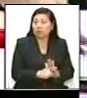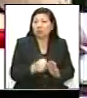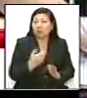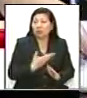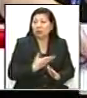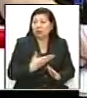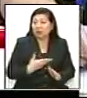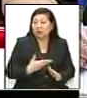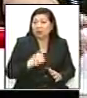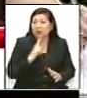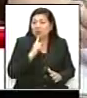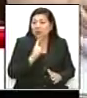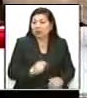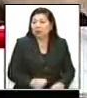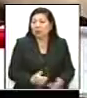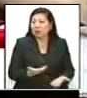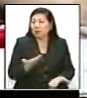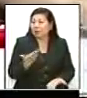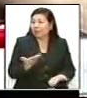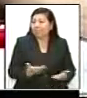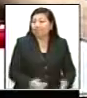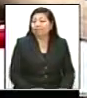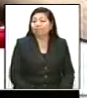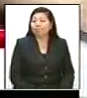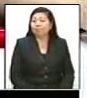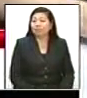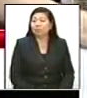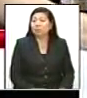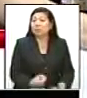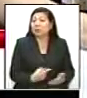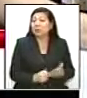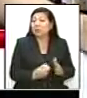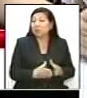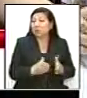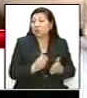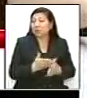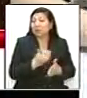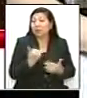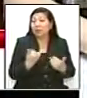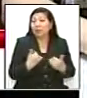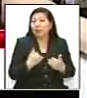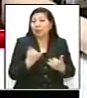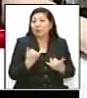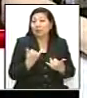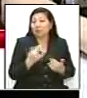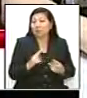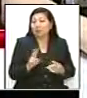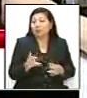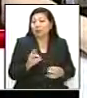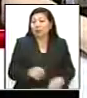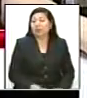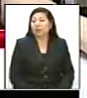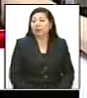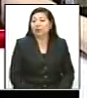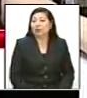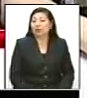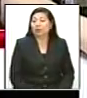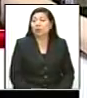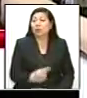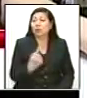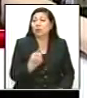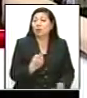Ejecutivo está medio muerto, porque gran parte de su problemática ha sido solucionada. Y